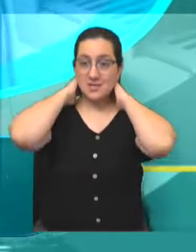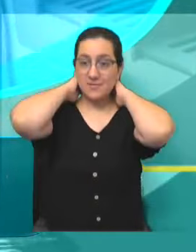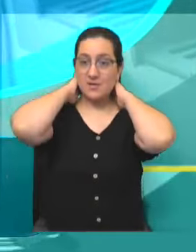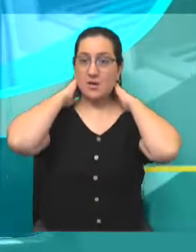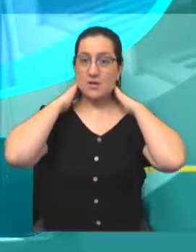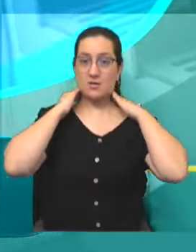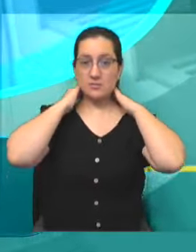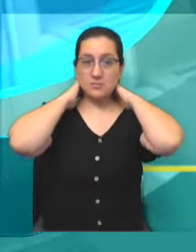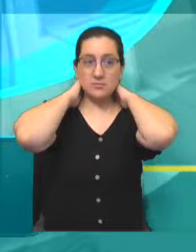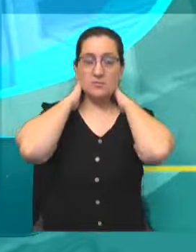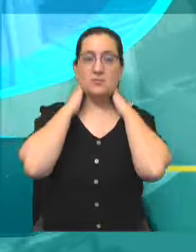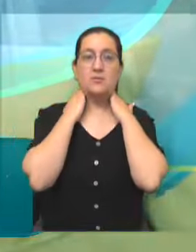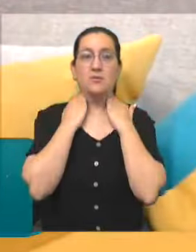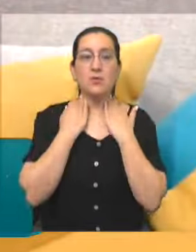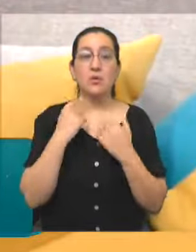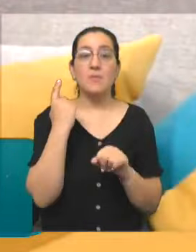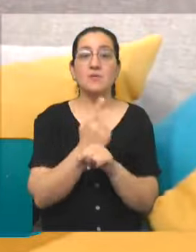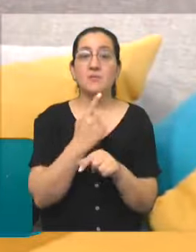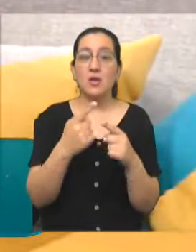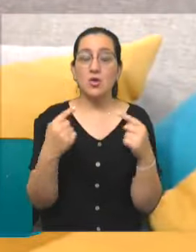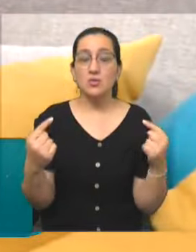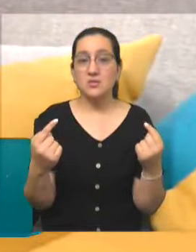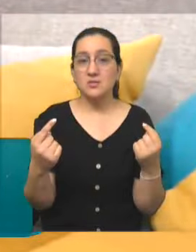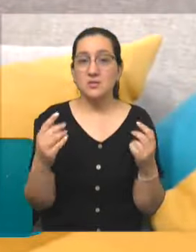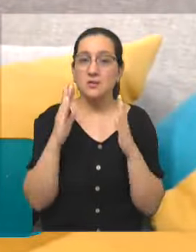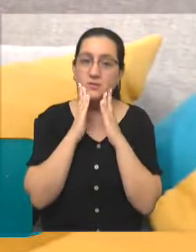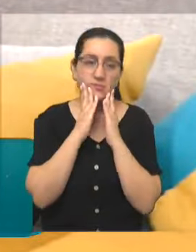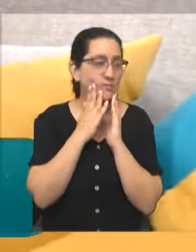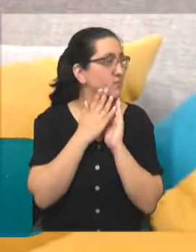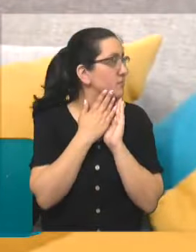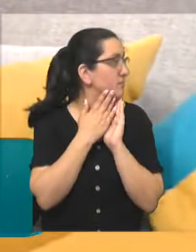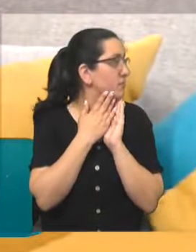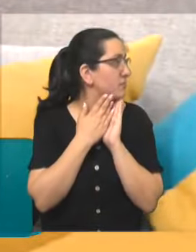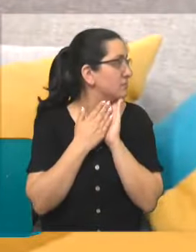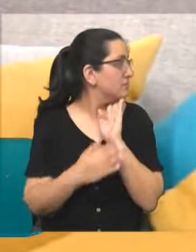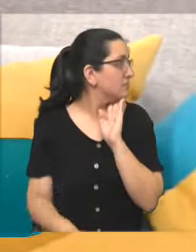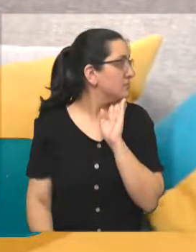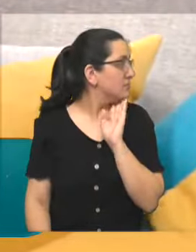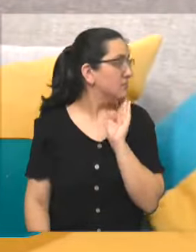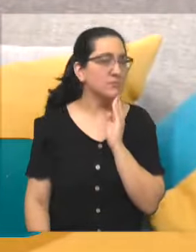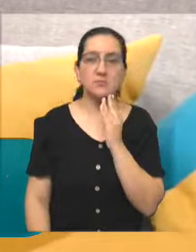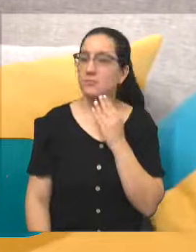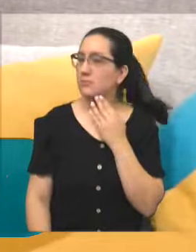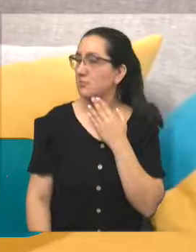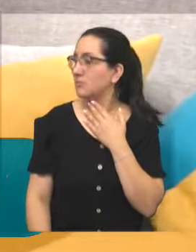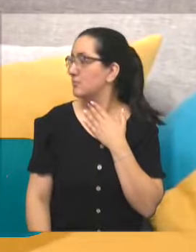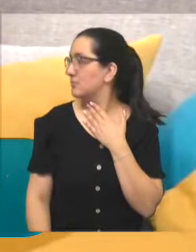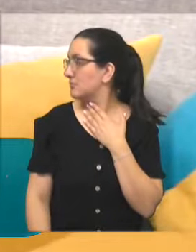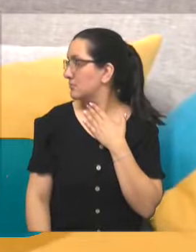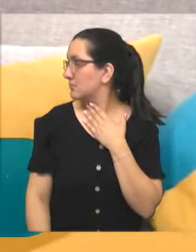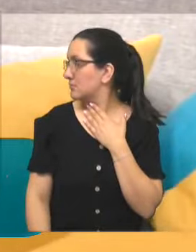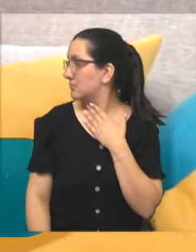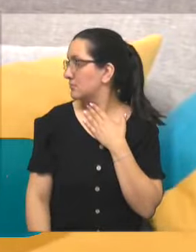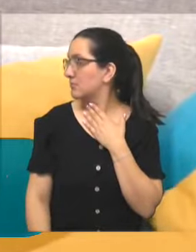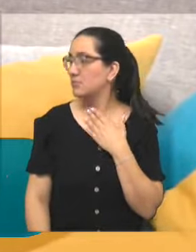en todo esto. Entonces, una de las principales cosas que se pierde son las rotaciones cervicales. Cuando hablamos de gente que trabaja muy hacia adelante. Entonces,